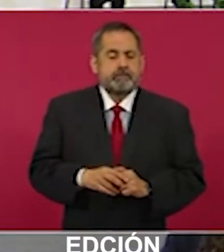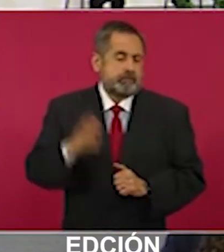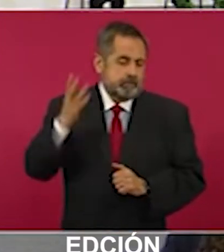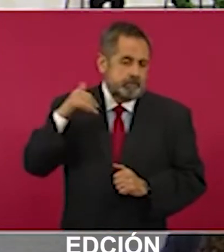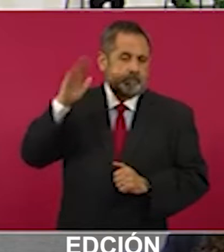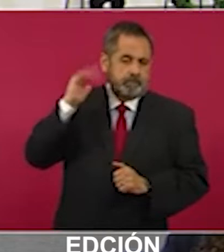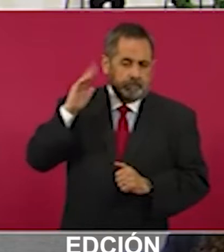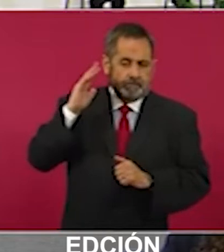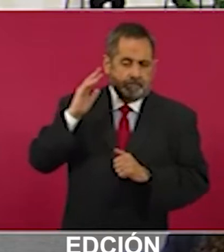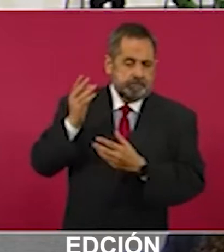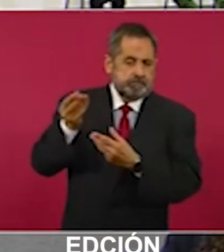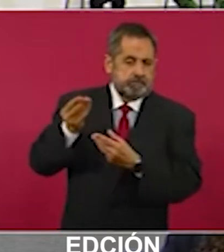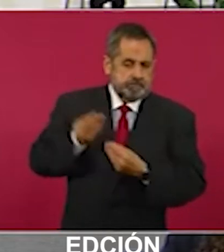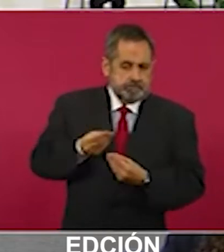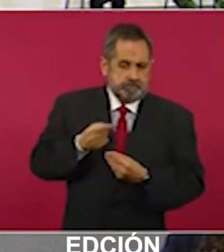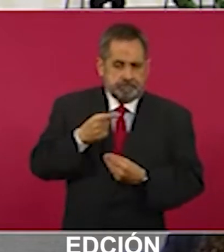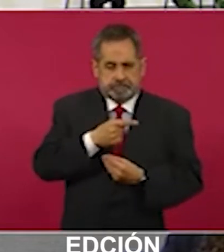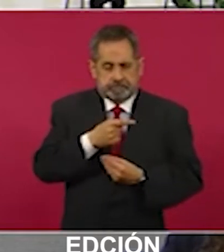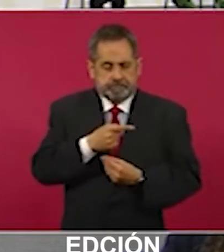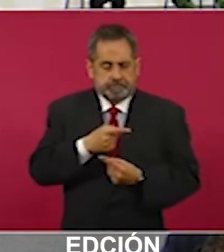recibían.